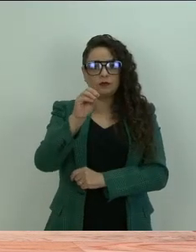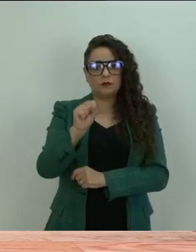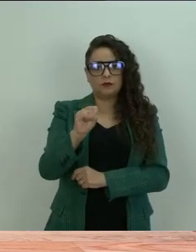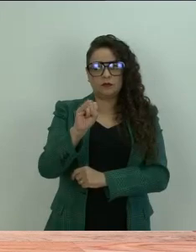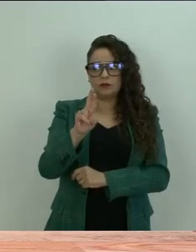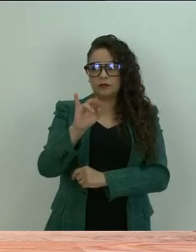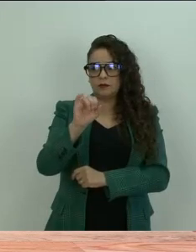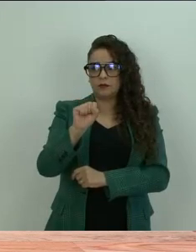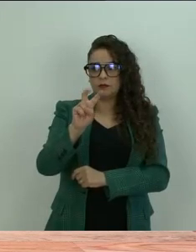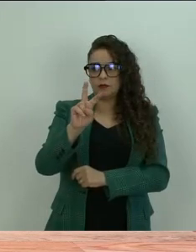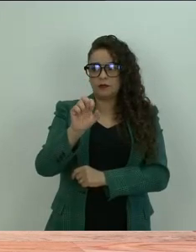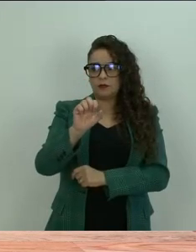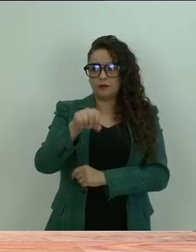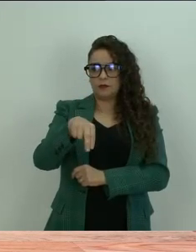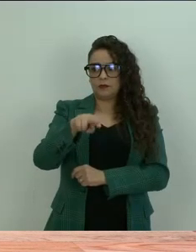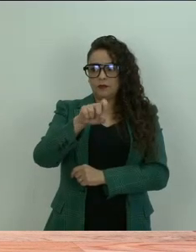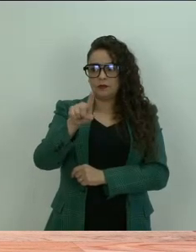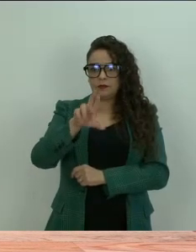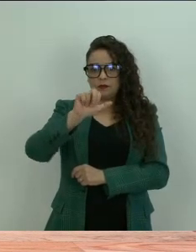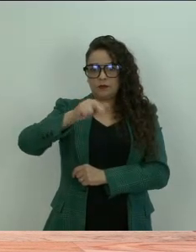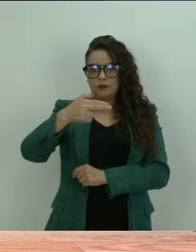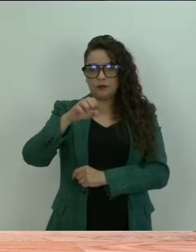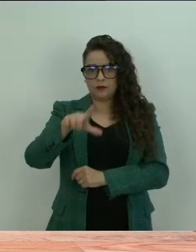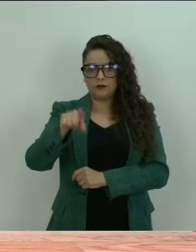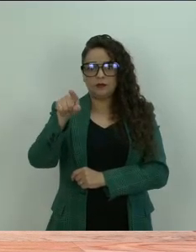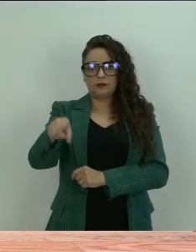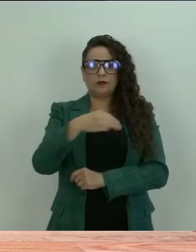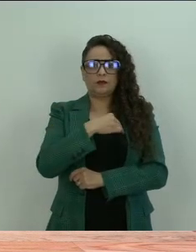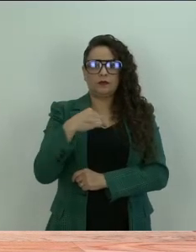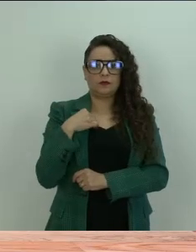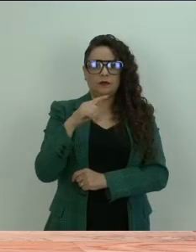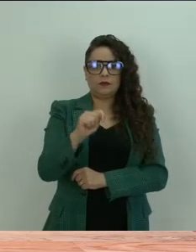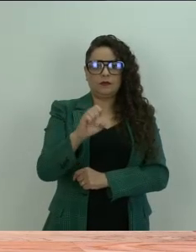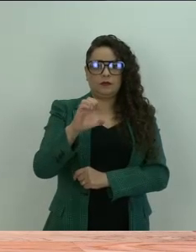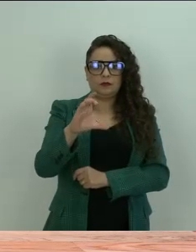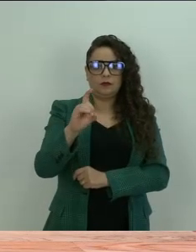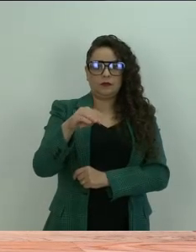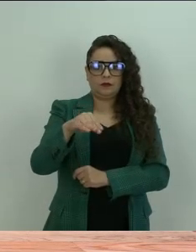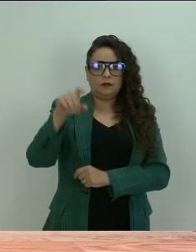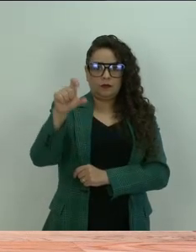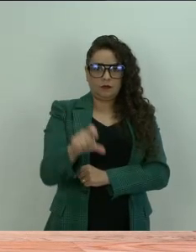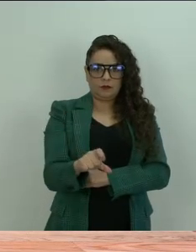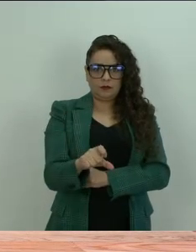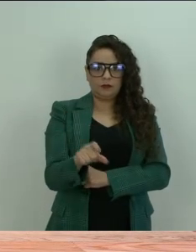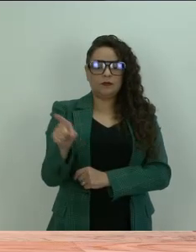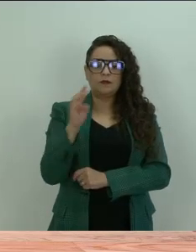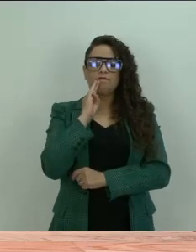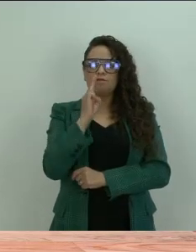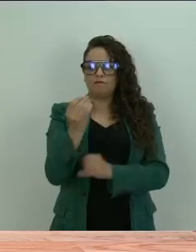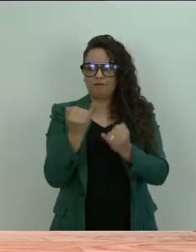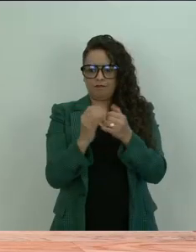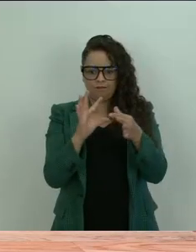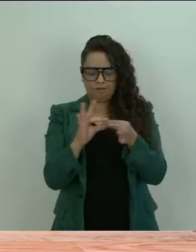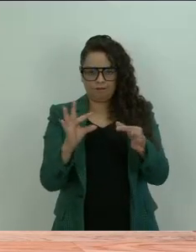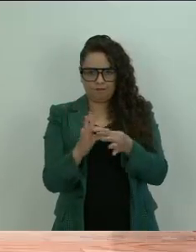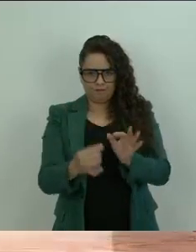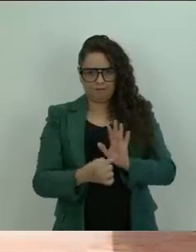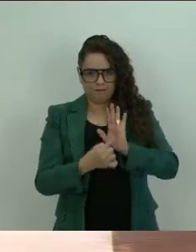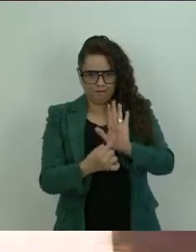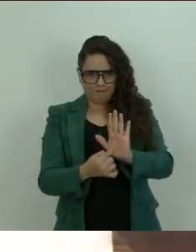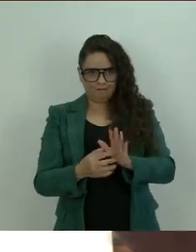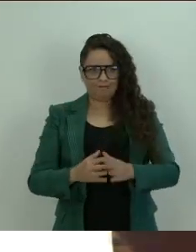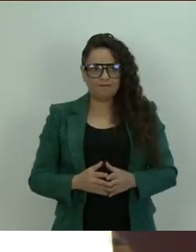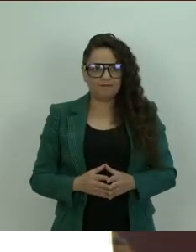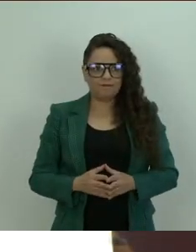Rangel, magistrado integrante del Pleno del Tribunal Electoral de la Ciudad de México. También nos va a dirigir un mensaje. Por favor. Sí, muchas